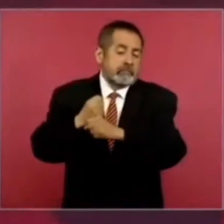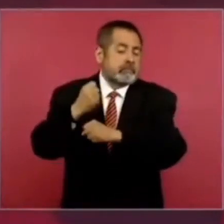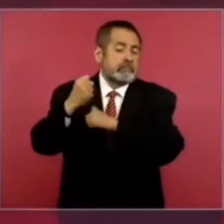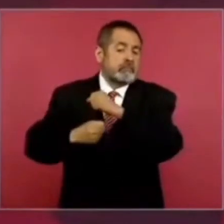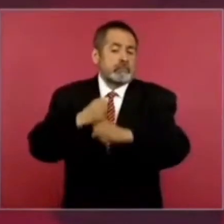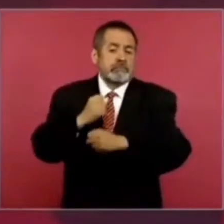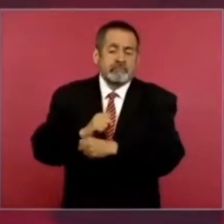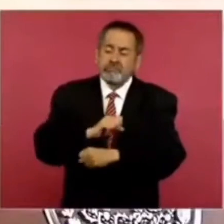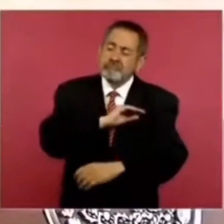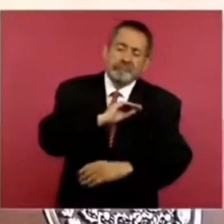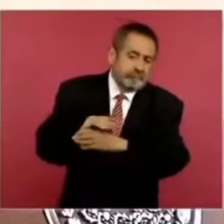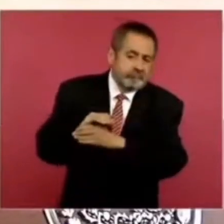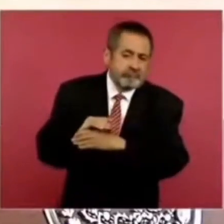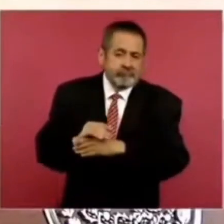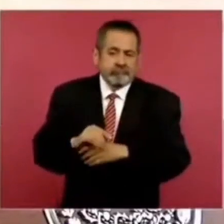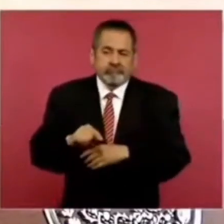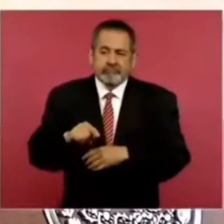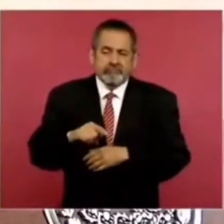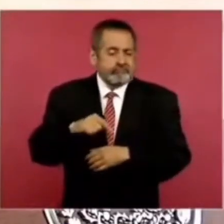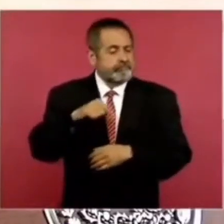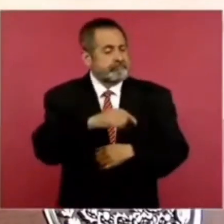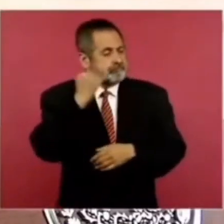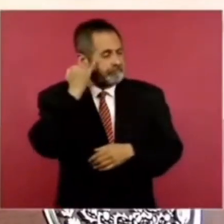de corte neoliberal,